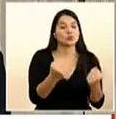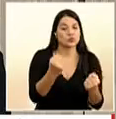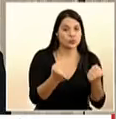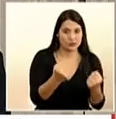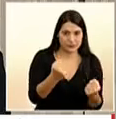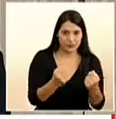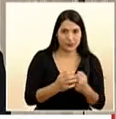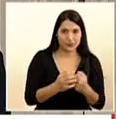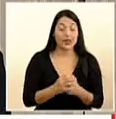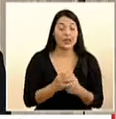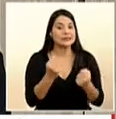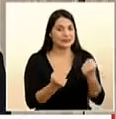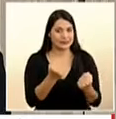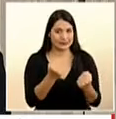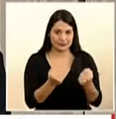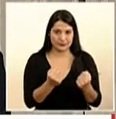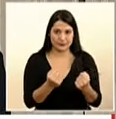movilidad vehicular